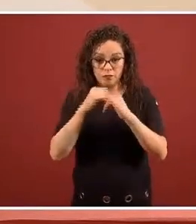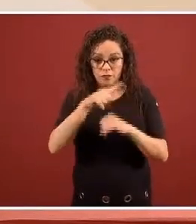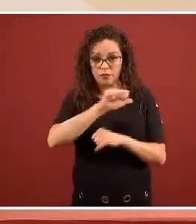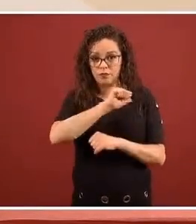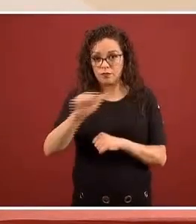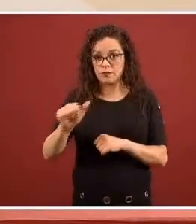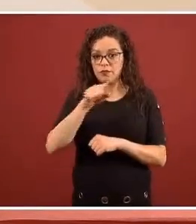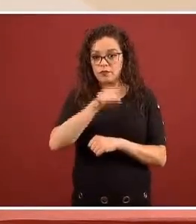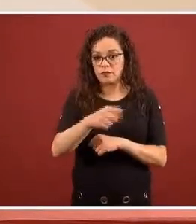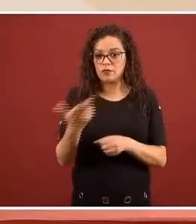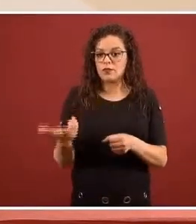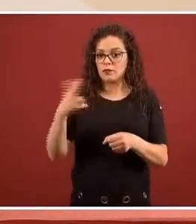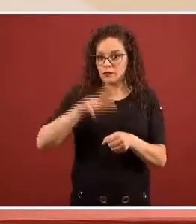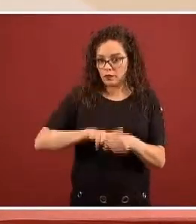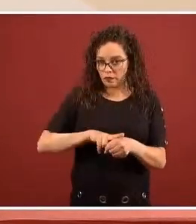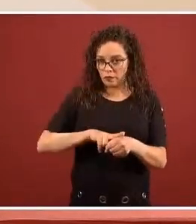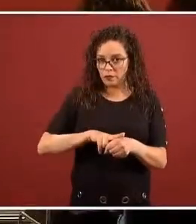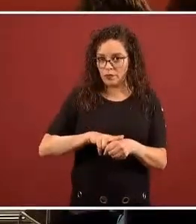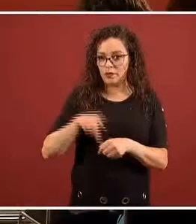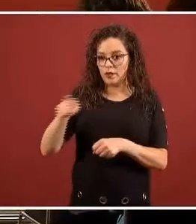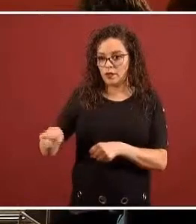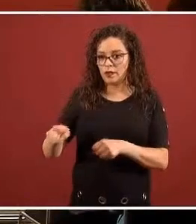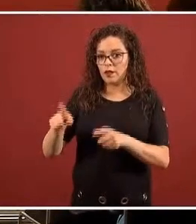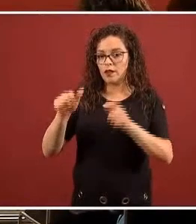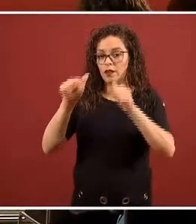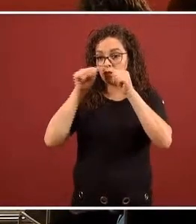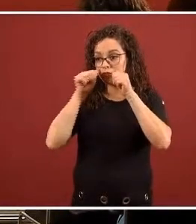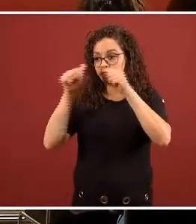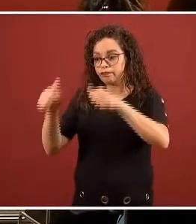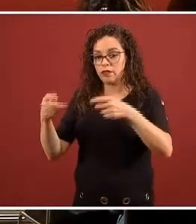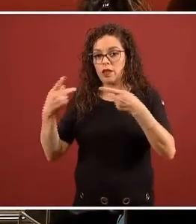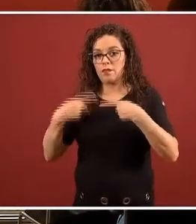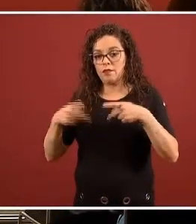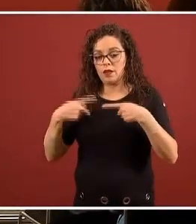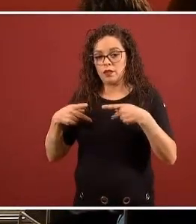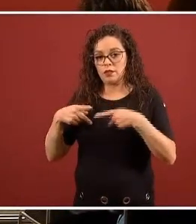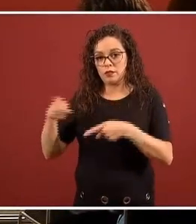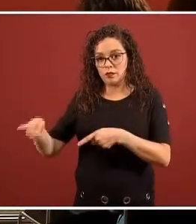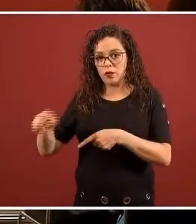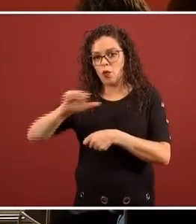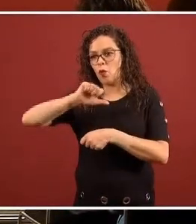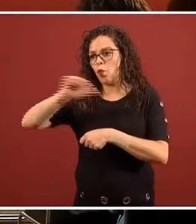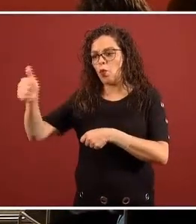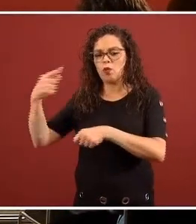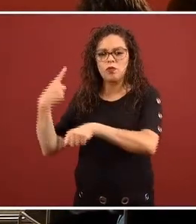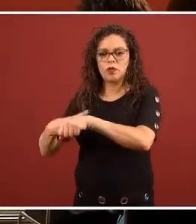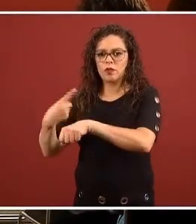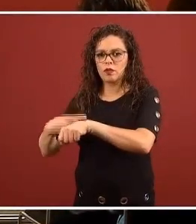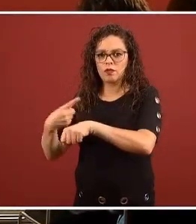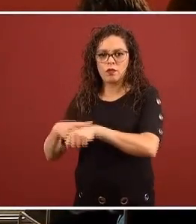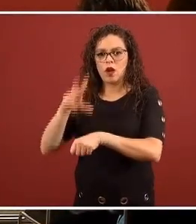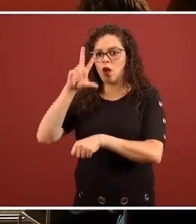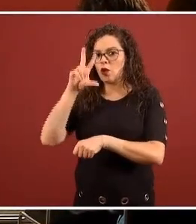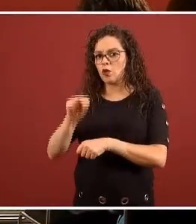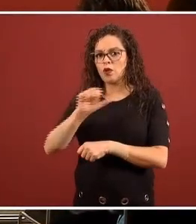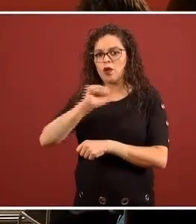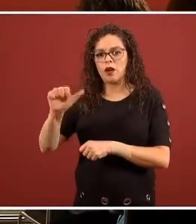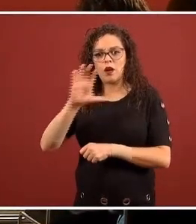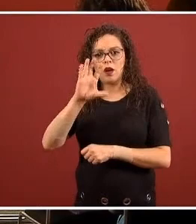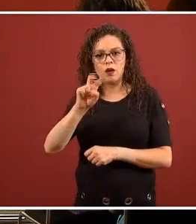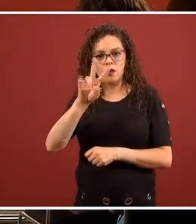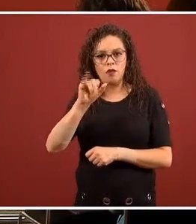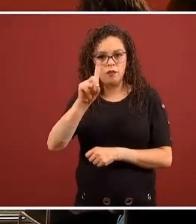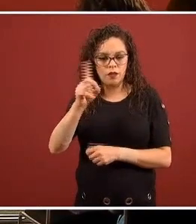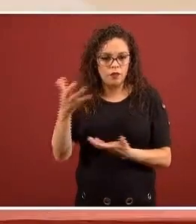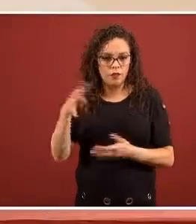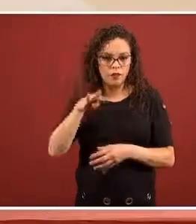como no COVID, es decir, donde no se pretende que haya hospitalizaciones de personas con COVID, puede también